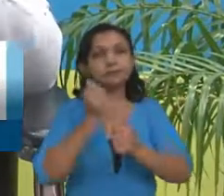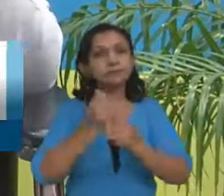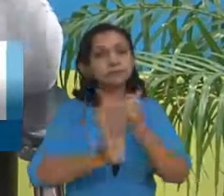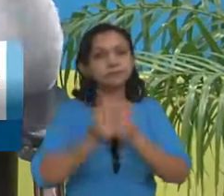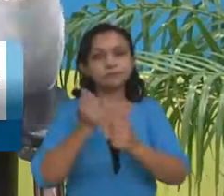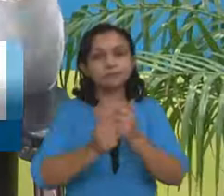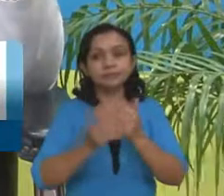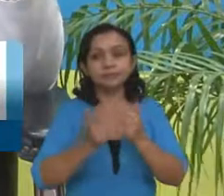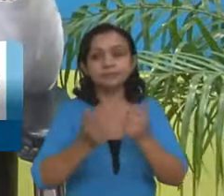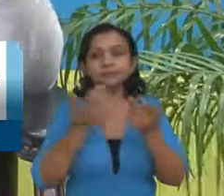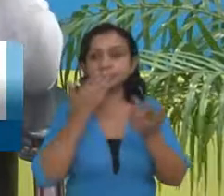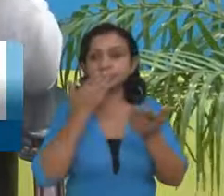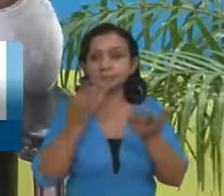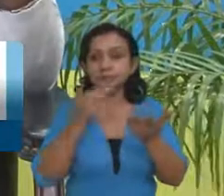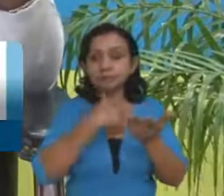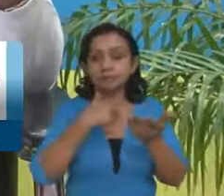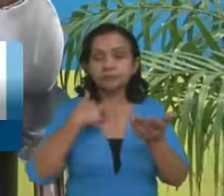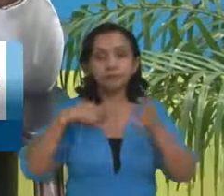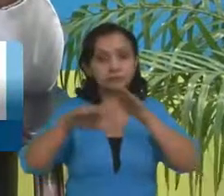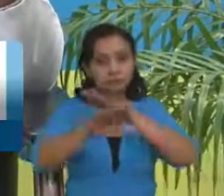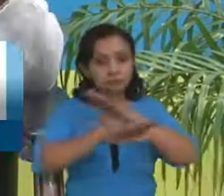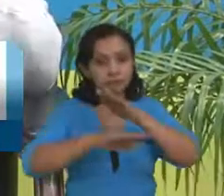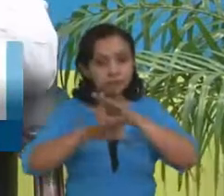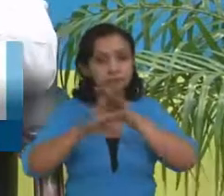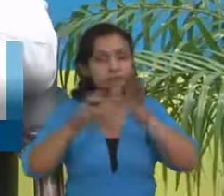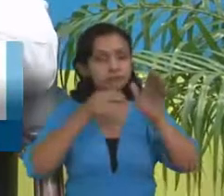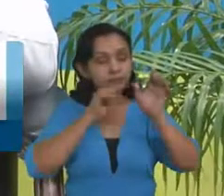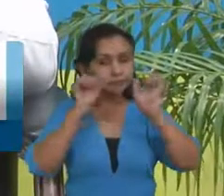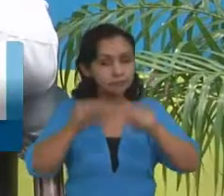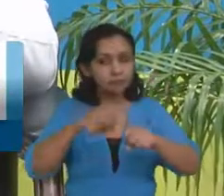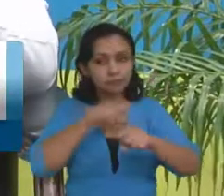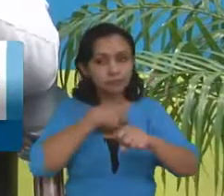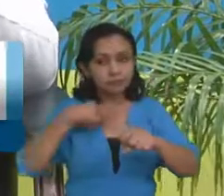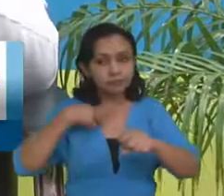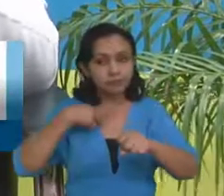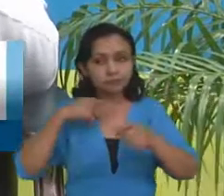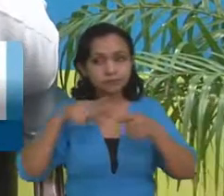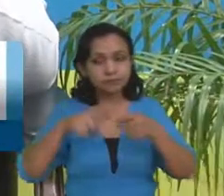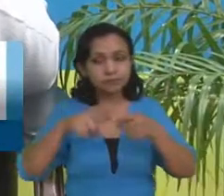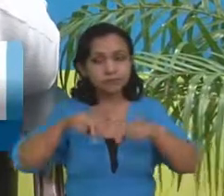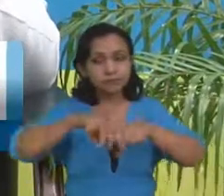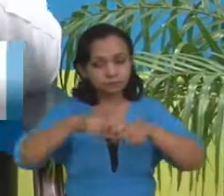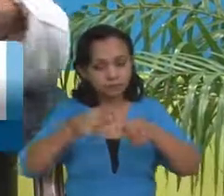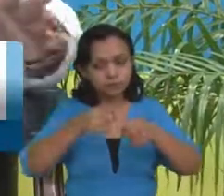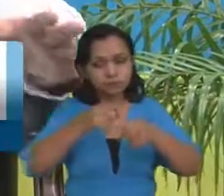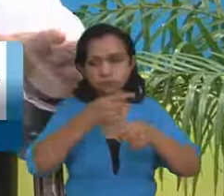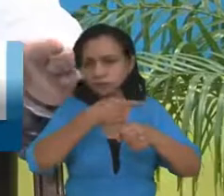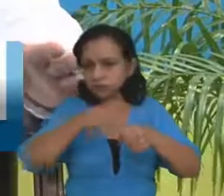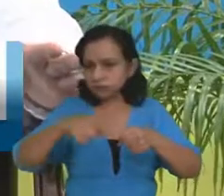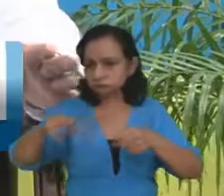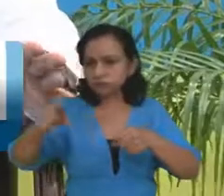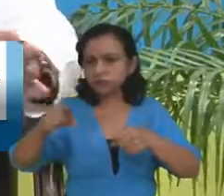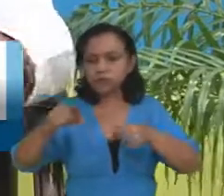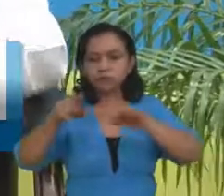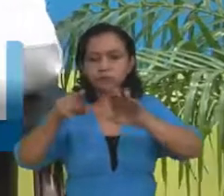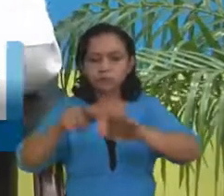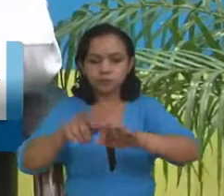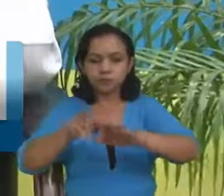Lo recomendable, lo básico, hielo. Te doblas tu tobillo,